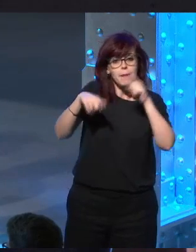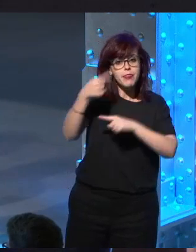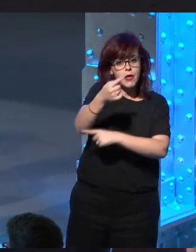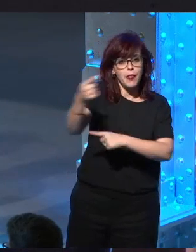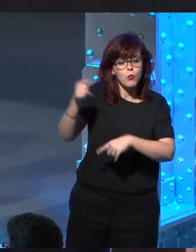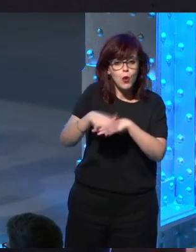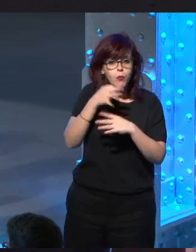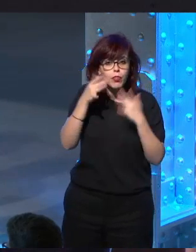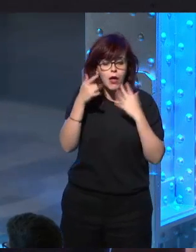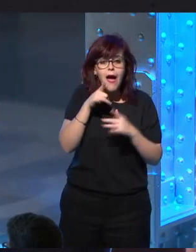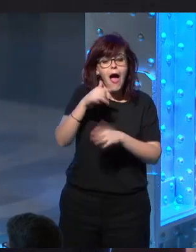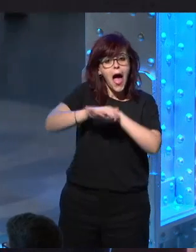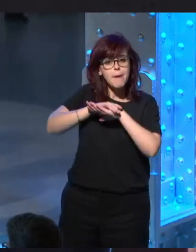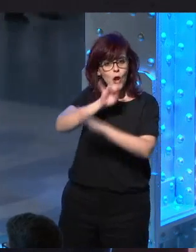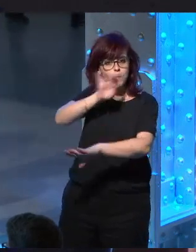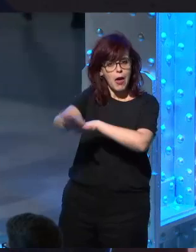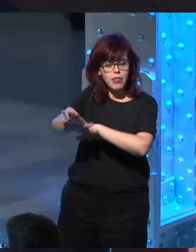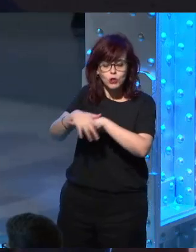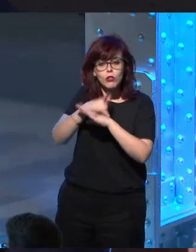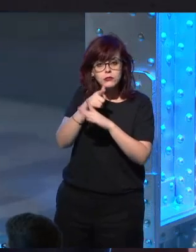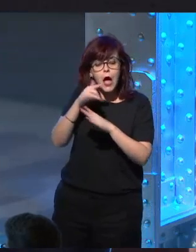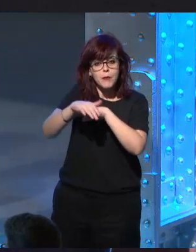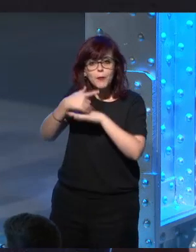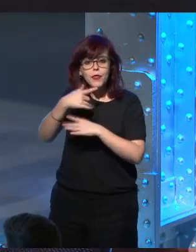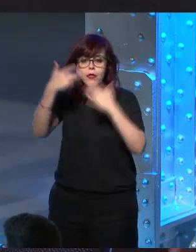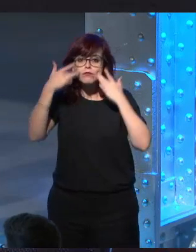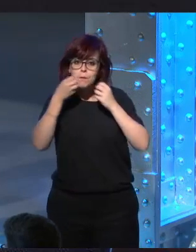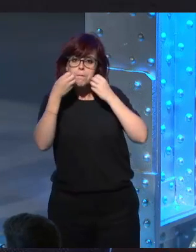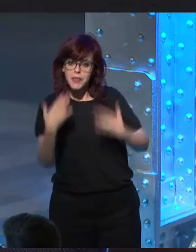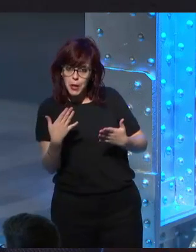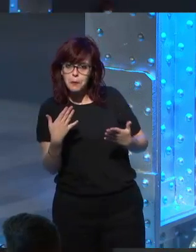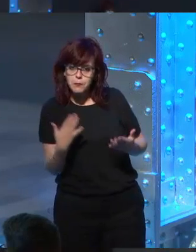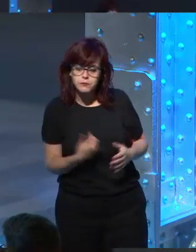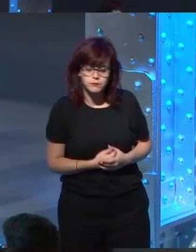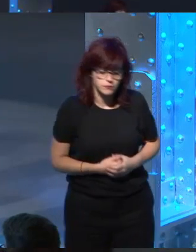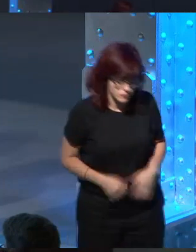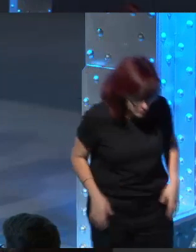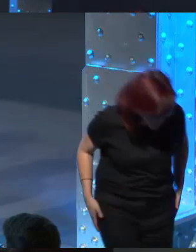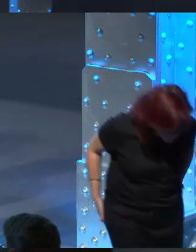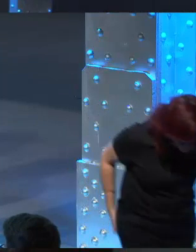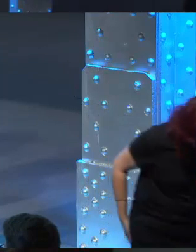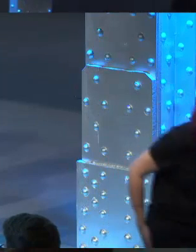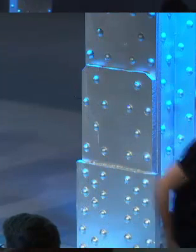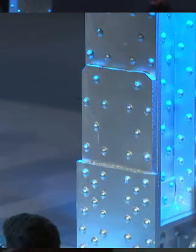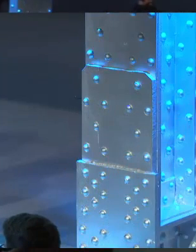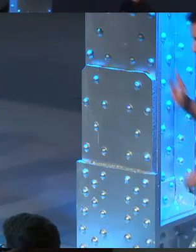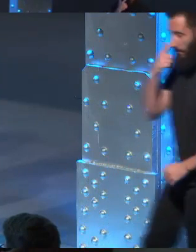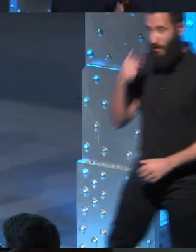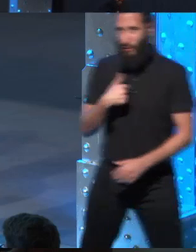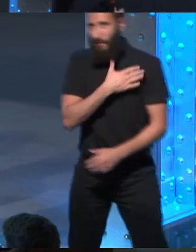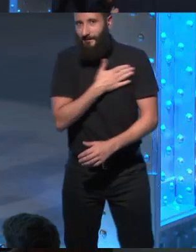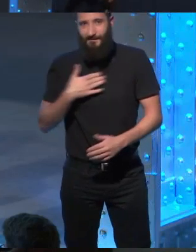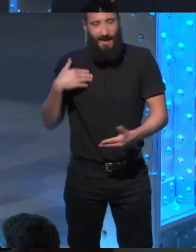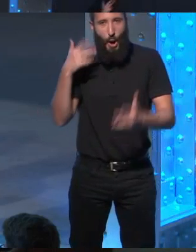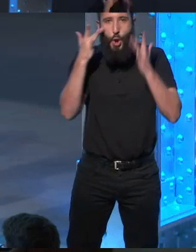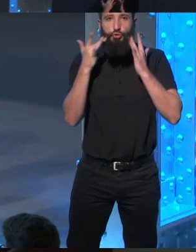lo he mandado a ese amigo y me ha dicho, sí, fue exactamente así. Pues ya está, pobre hombre. Pues a mí me gustaría leerlo con toda su subjetividad, ¿eh? A mí me gustaría leerlo con toda su